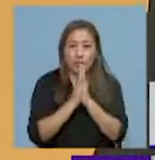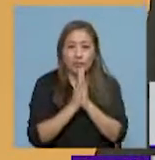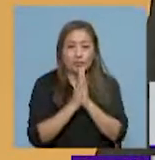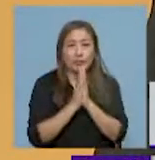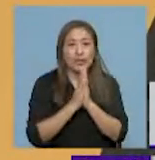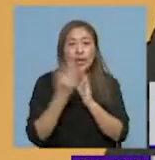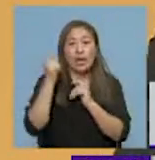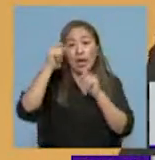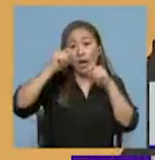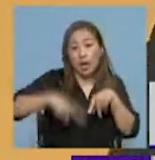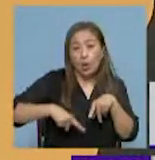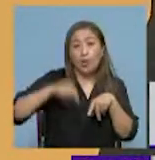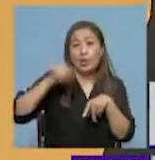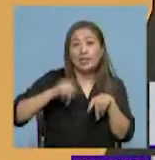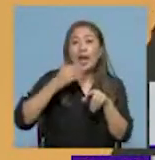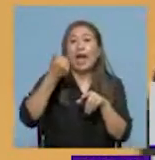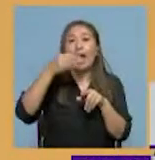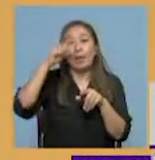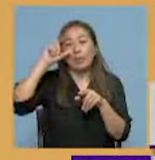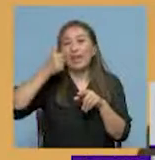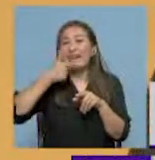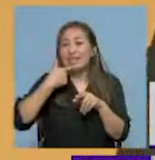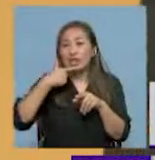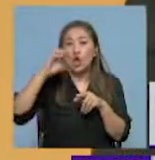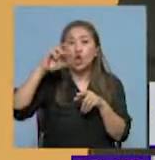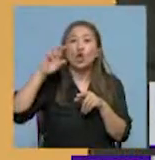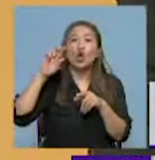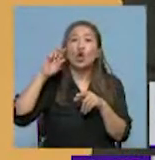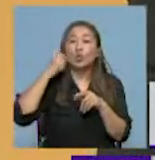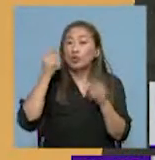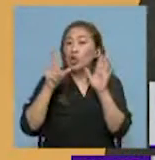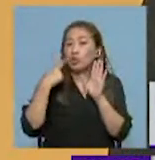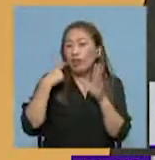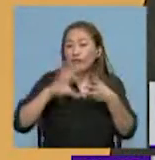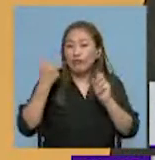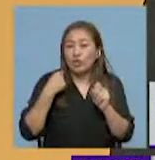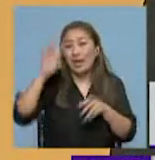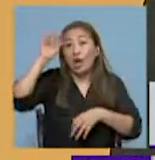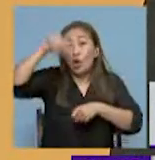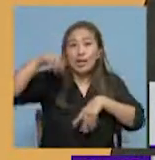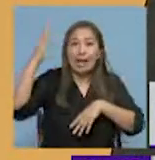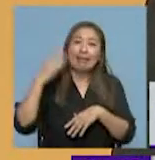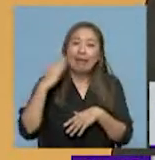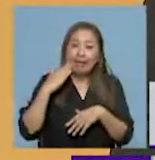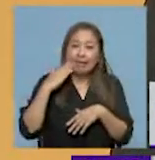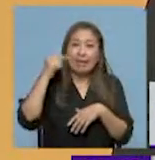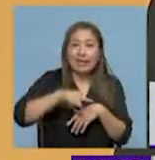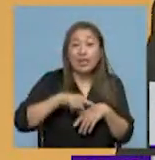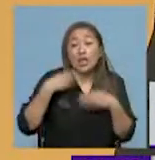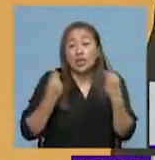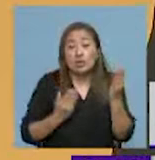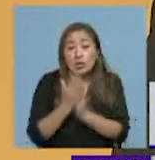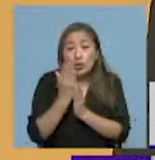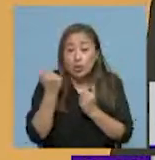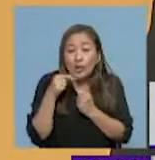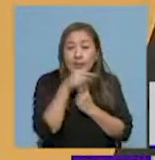y ahora entró un arias cuerpo estoy citado por el juez esta tarde veremos cómo se decide es el cuerpo y si ese